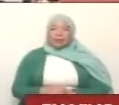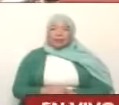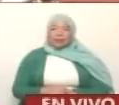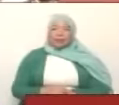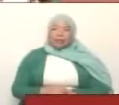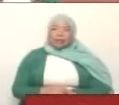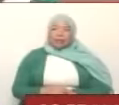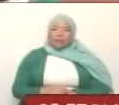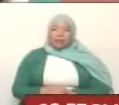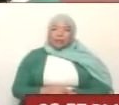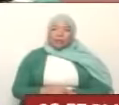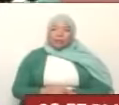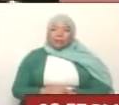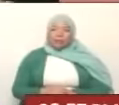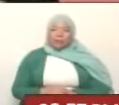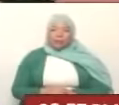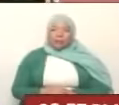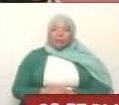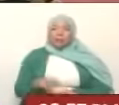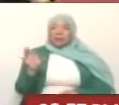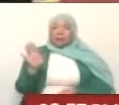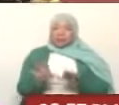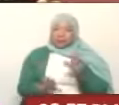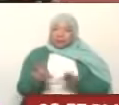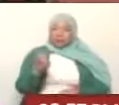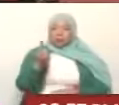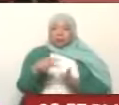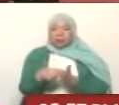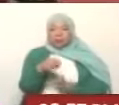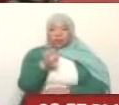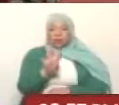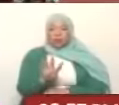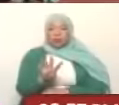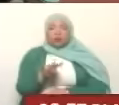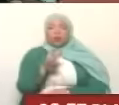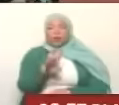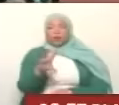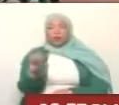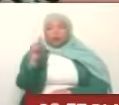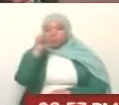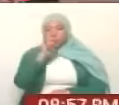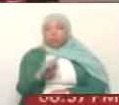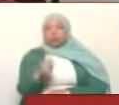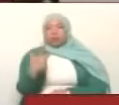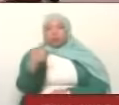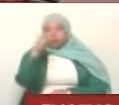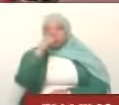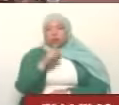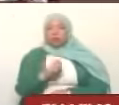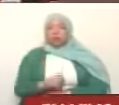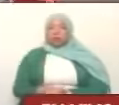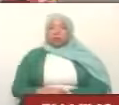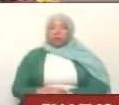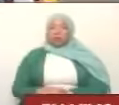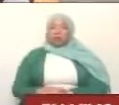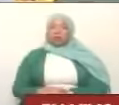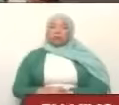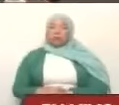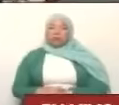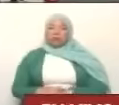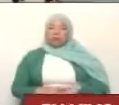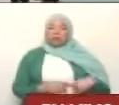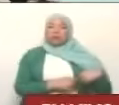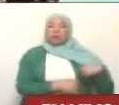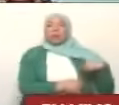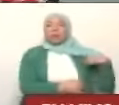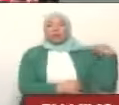Así es. Era el año 2004, hace 20 años, tenías 3 años. Y el comandante Chávez me